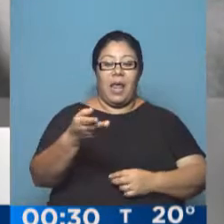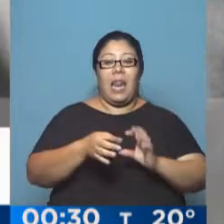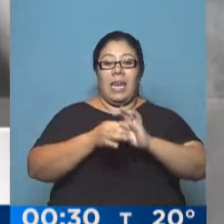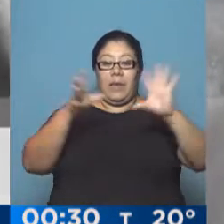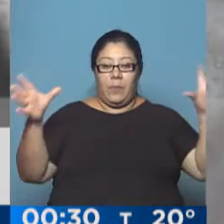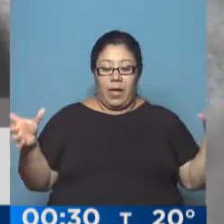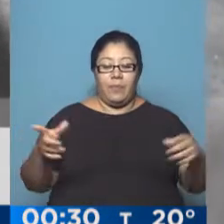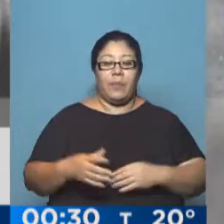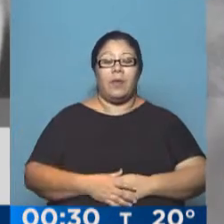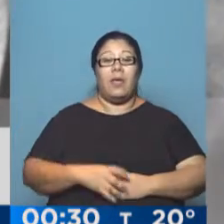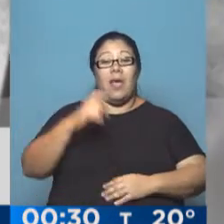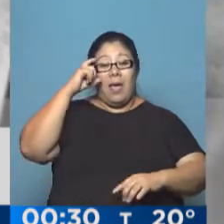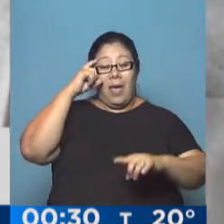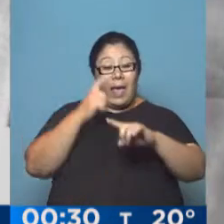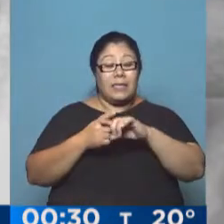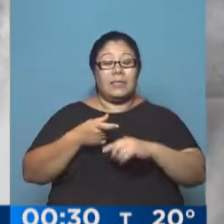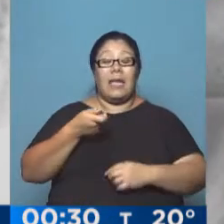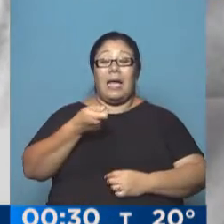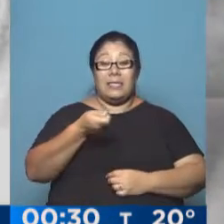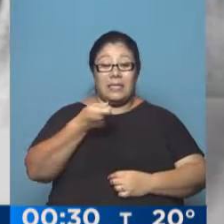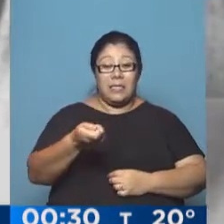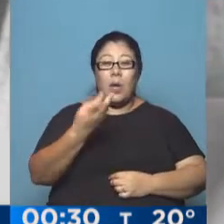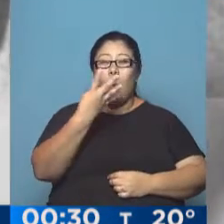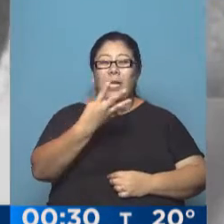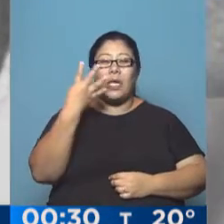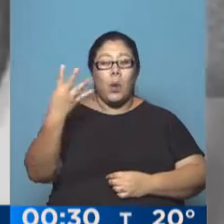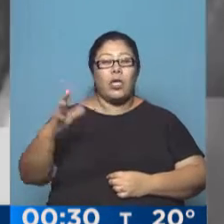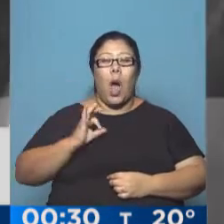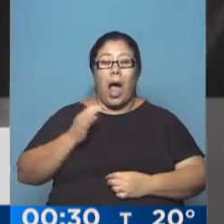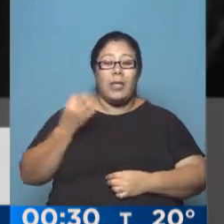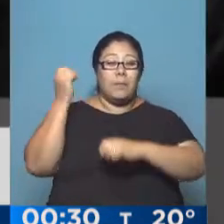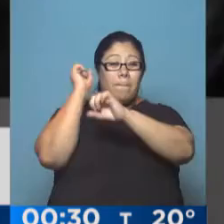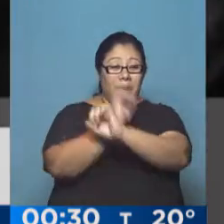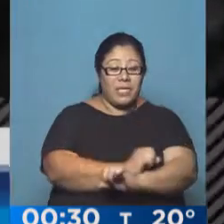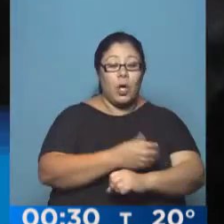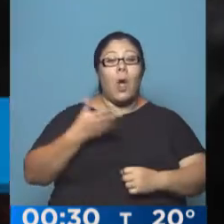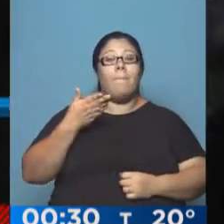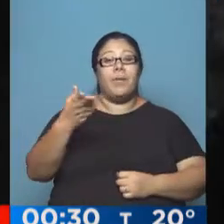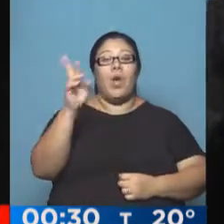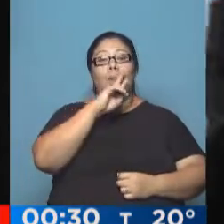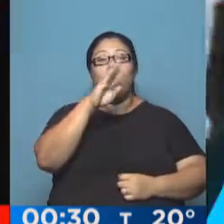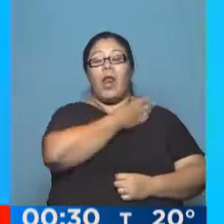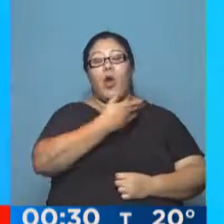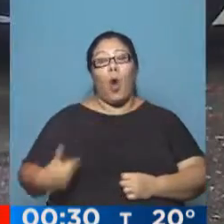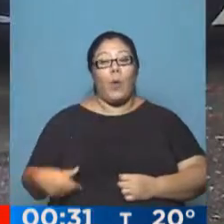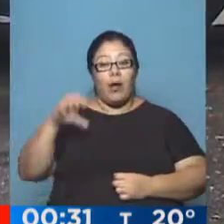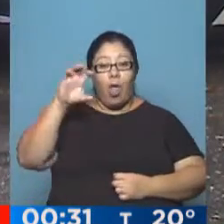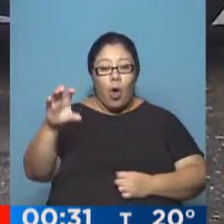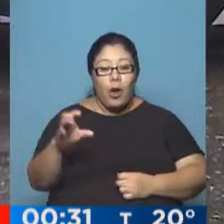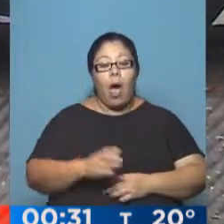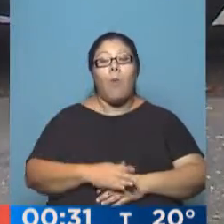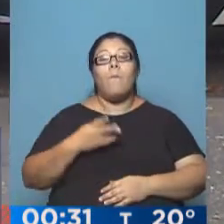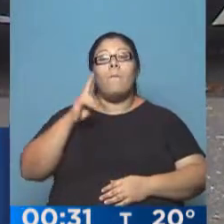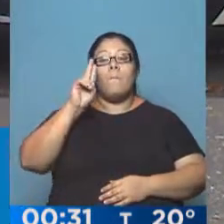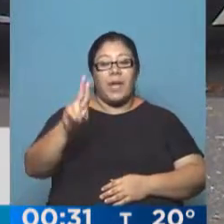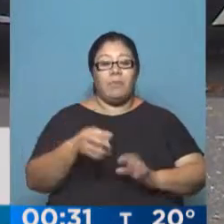múltiple asesino preso desde hace 44 años le pidió a la gobernadora María Eugenia Vidal un indulto extraordinario.